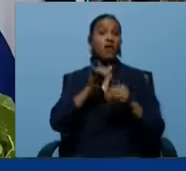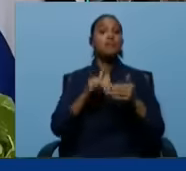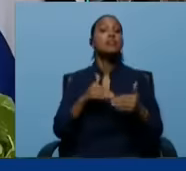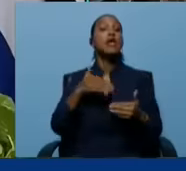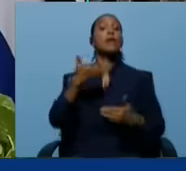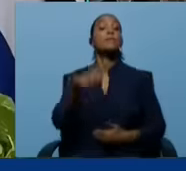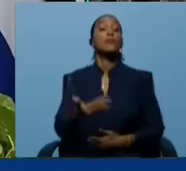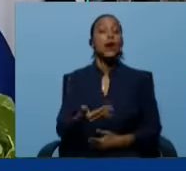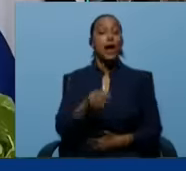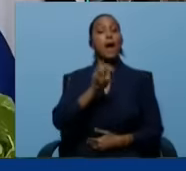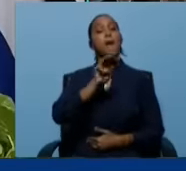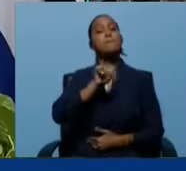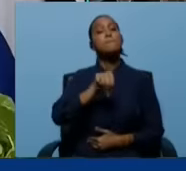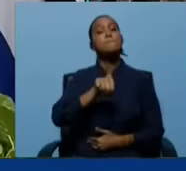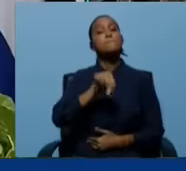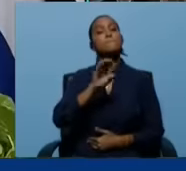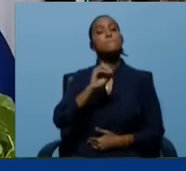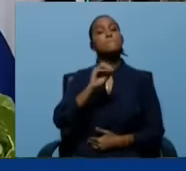español